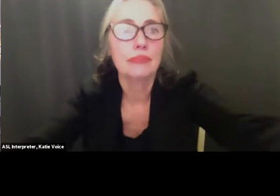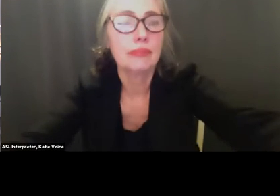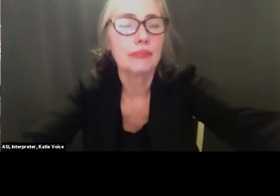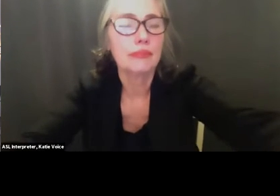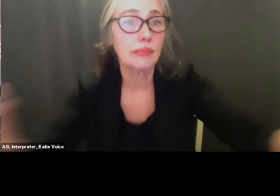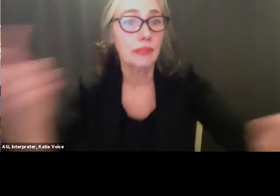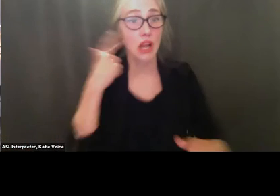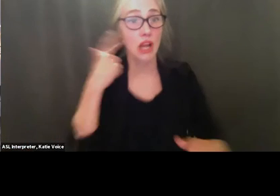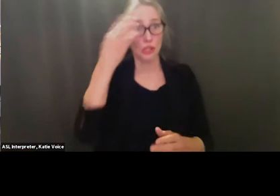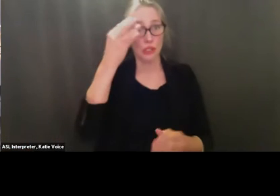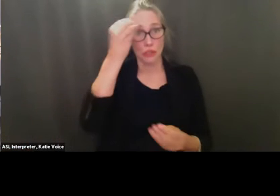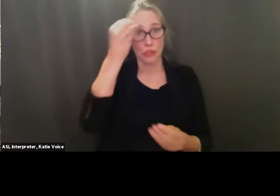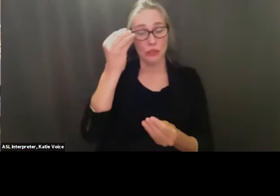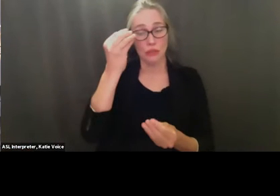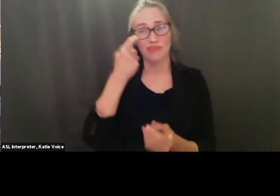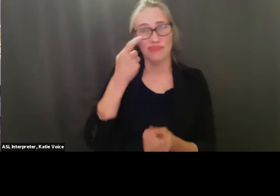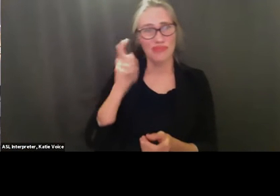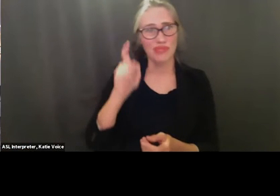Acabo de notar